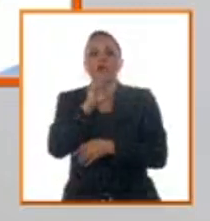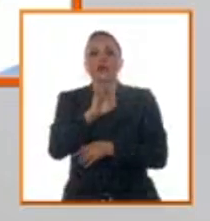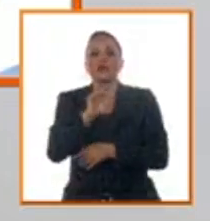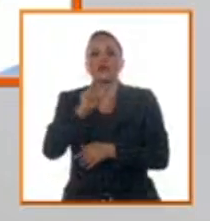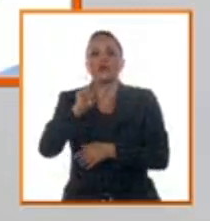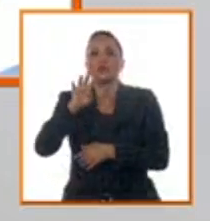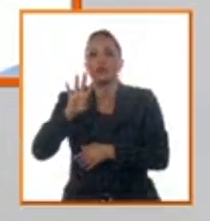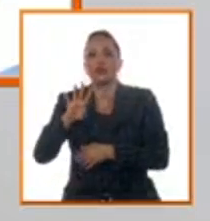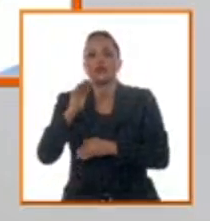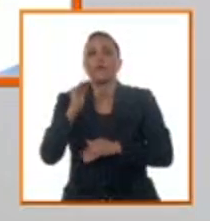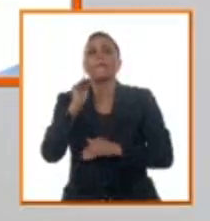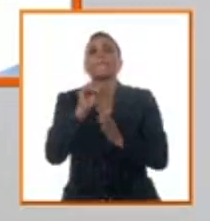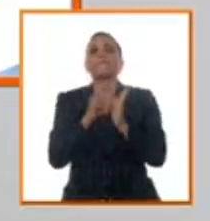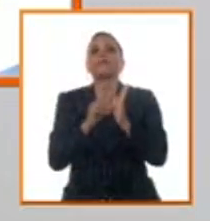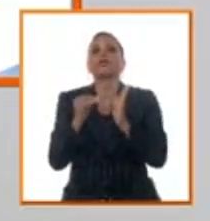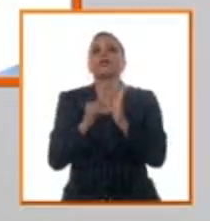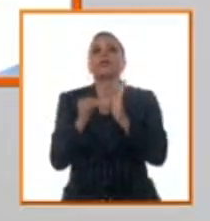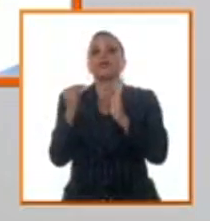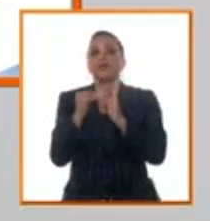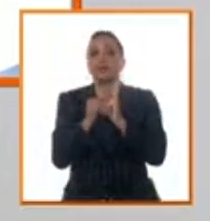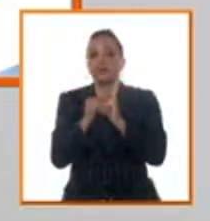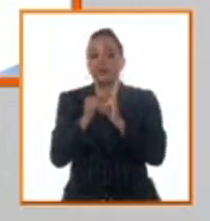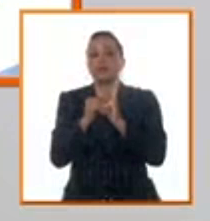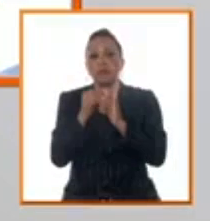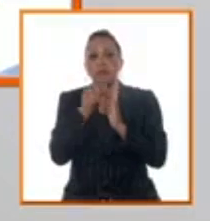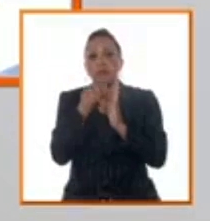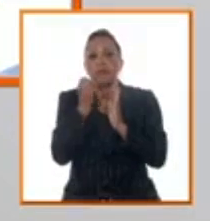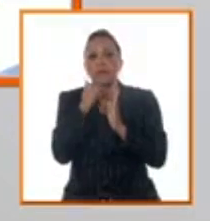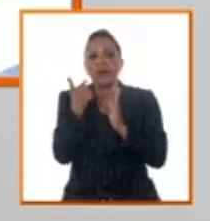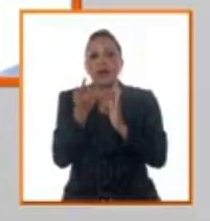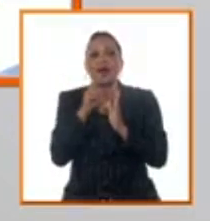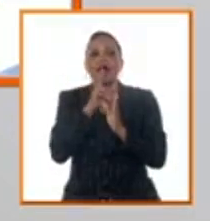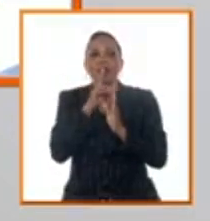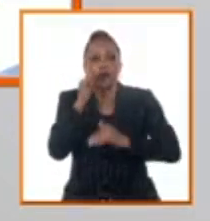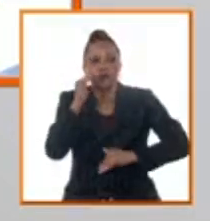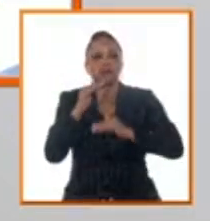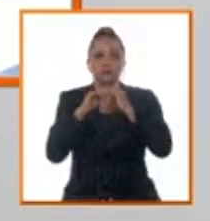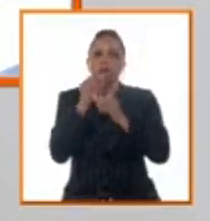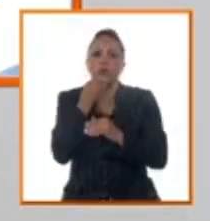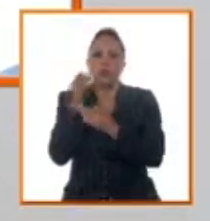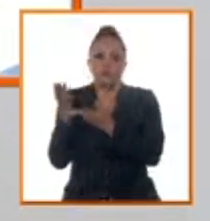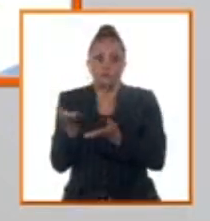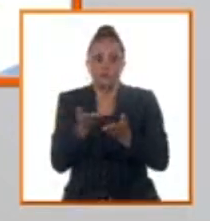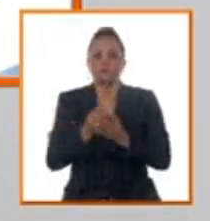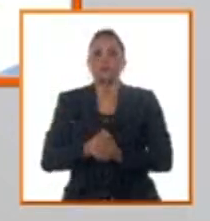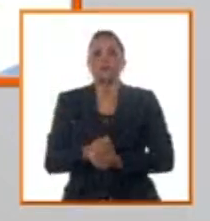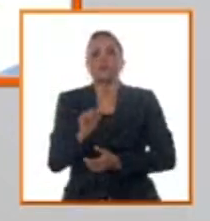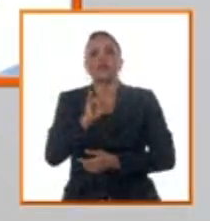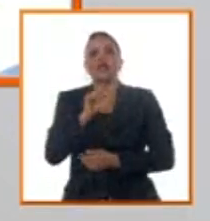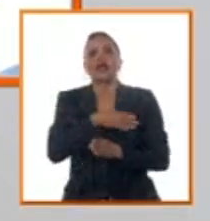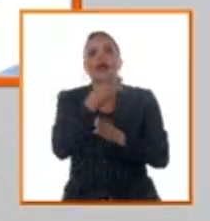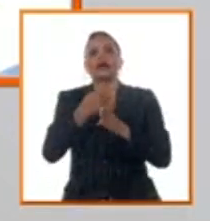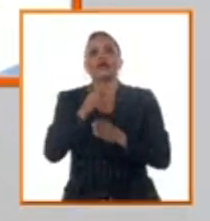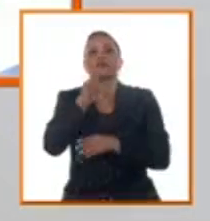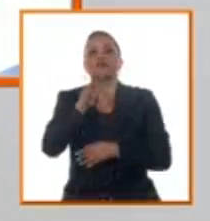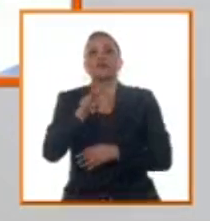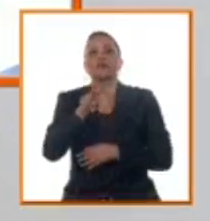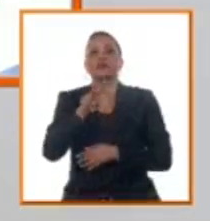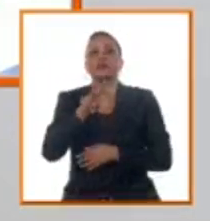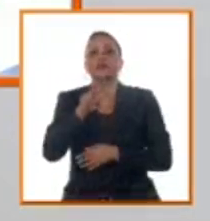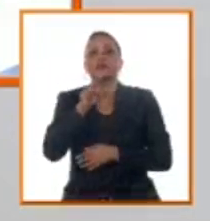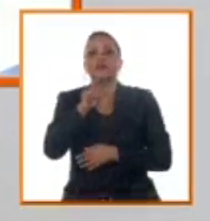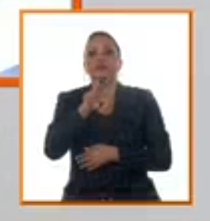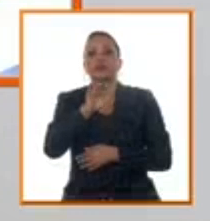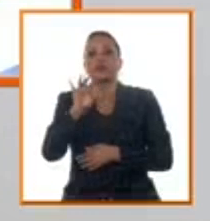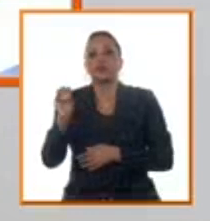824 millones de metros cúbicos para incrementar su volumen de almacenamiento, y hasta 2.685 millones